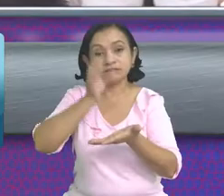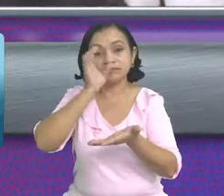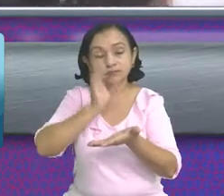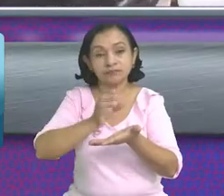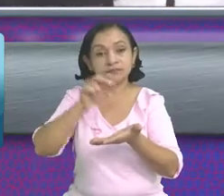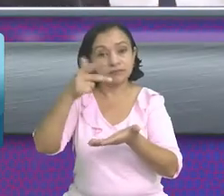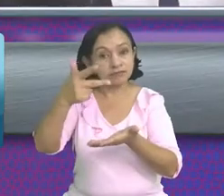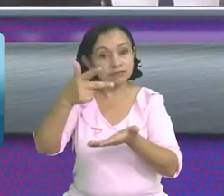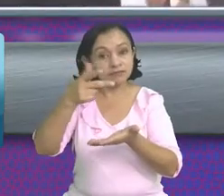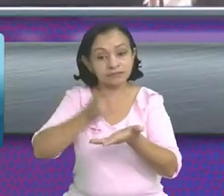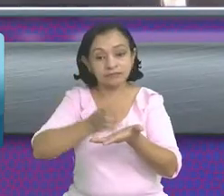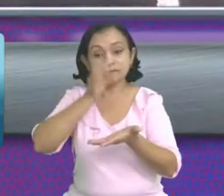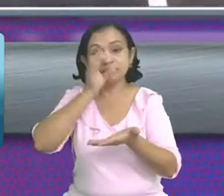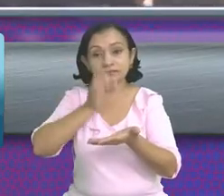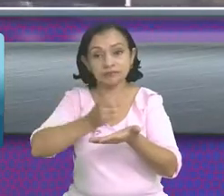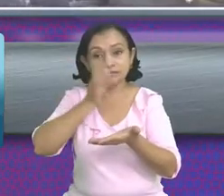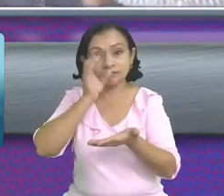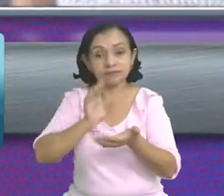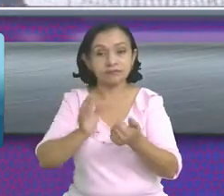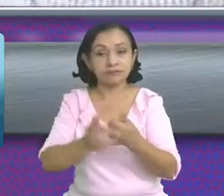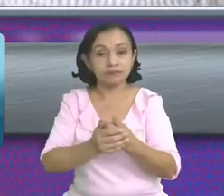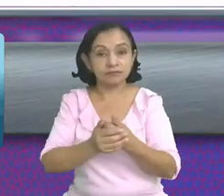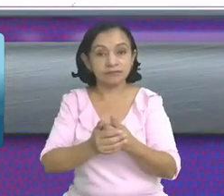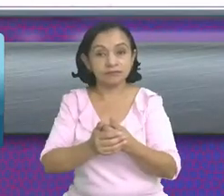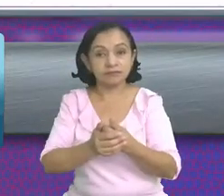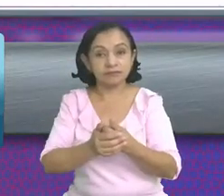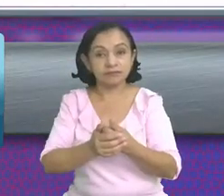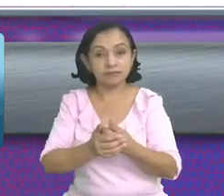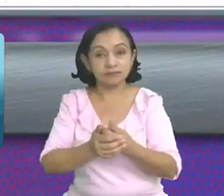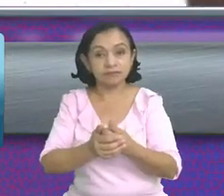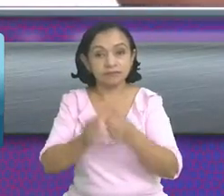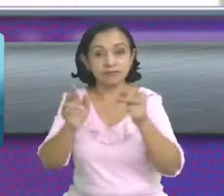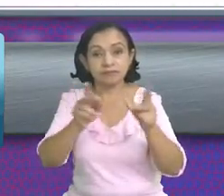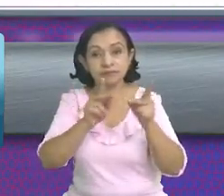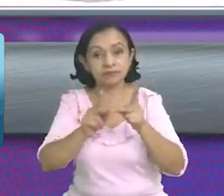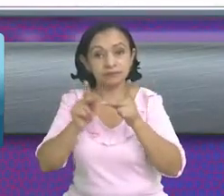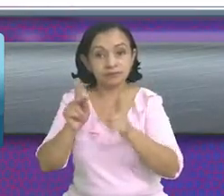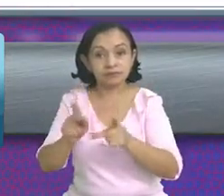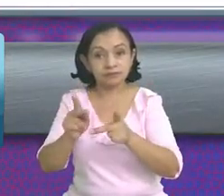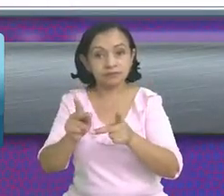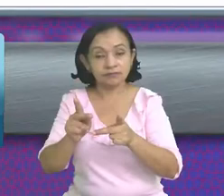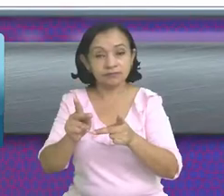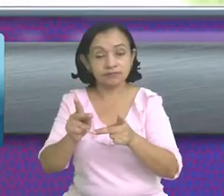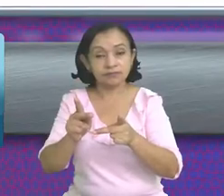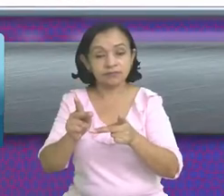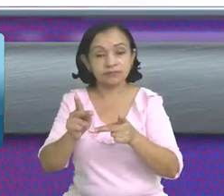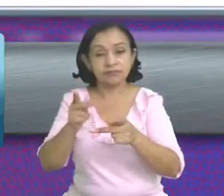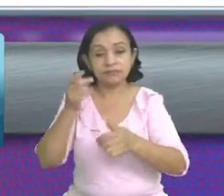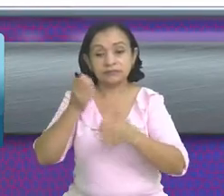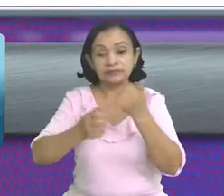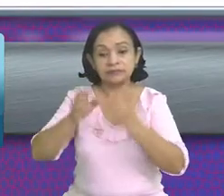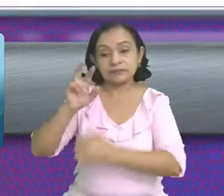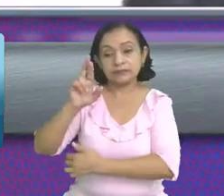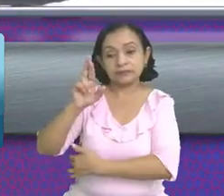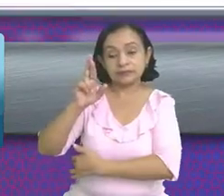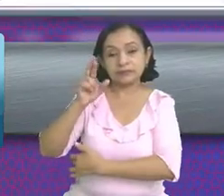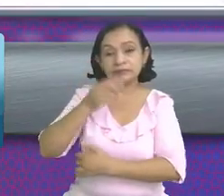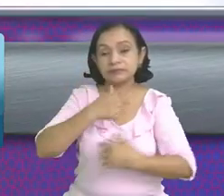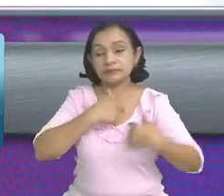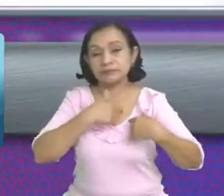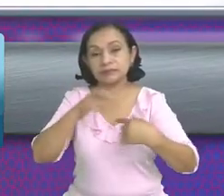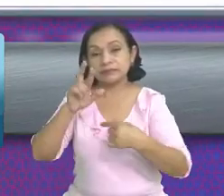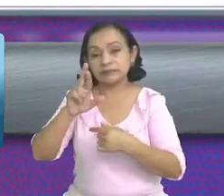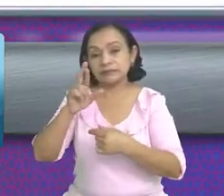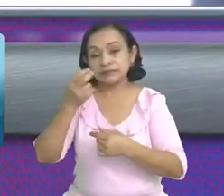paciente crónico, mantenerlo. Excepto aquellos pacientes que tienen una insuficiencia cardíaca, o son